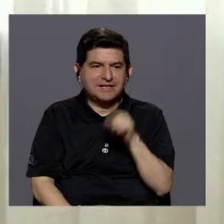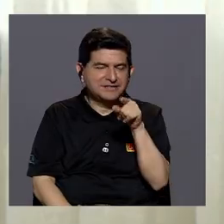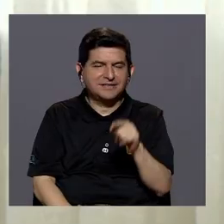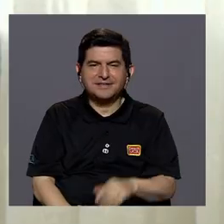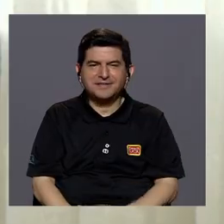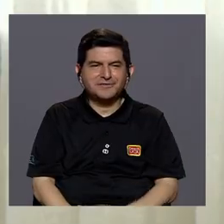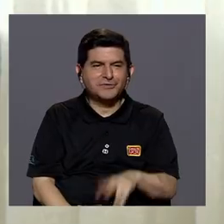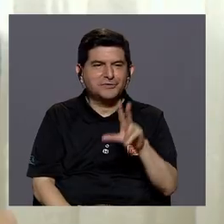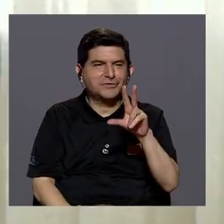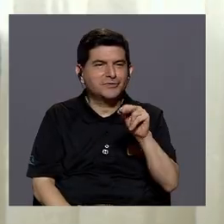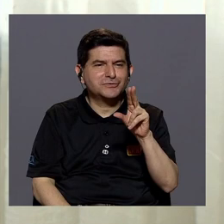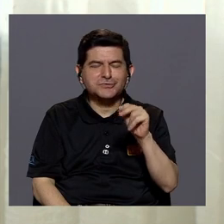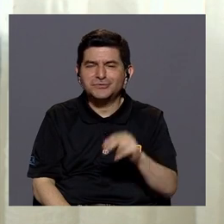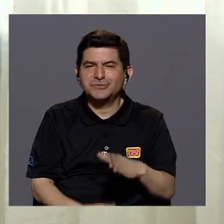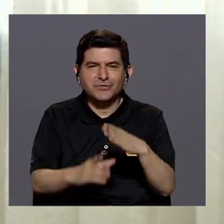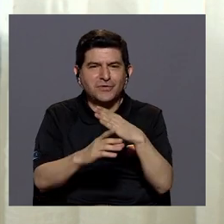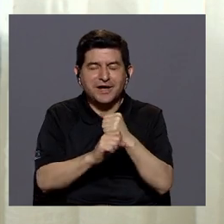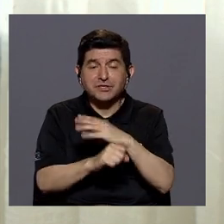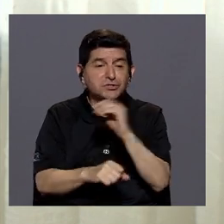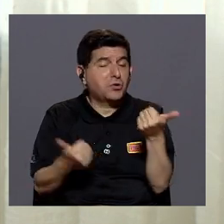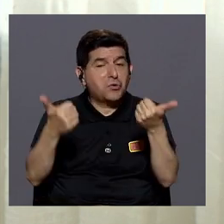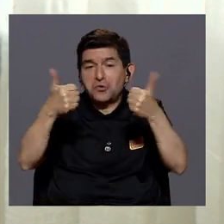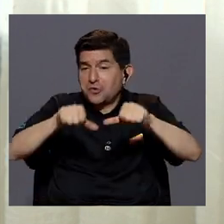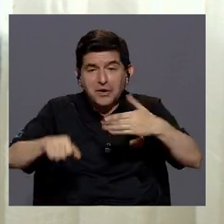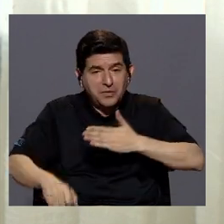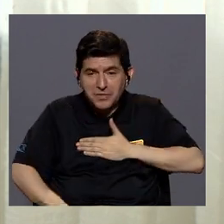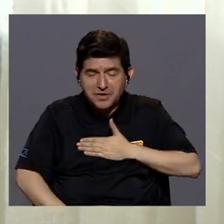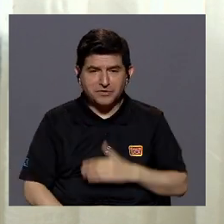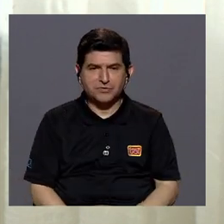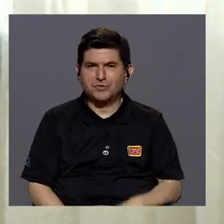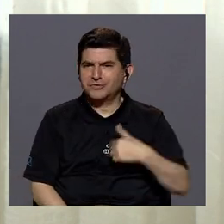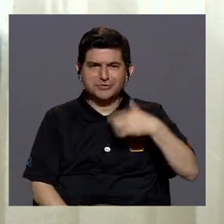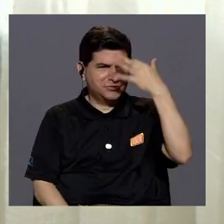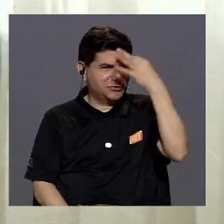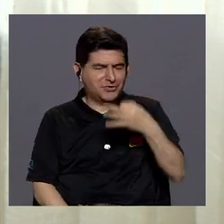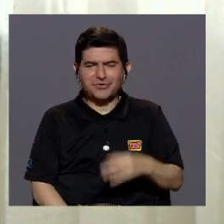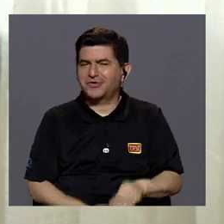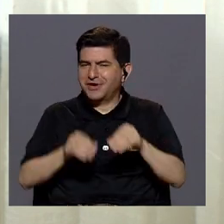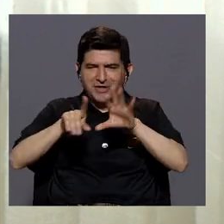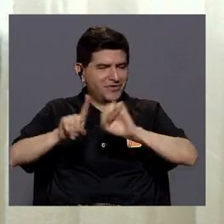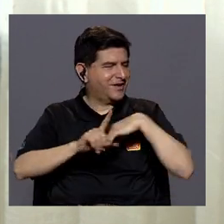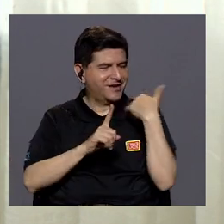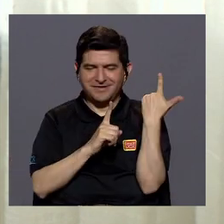no va a estar de acuerdo conmigo. Yo no creo en las redes sociales.